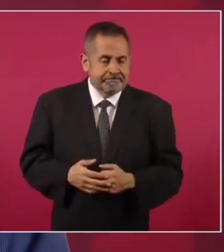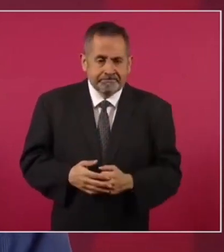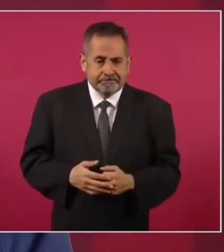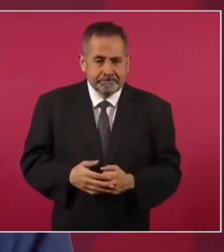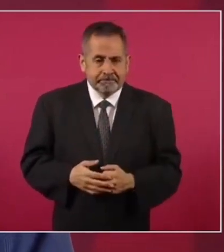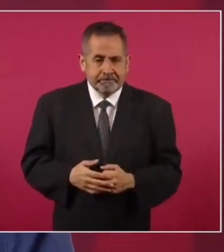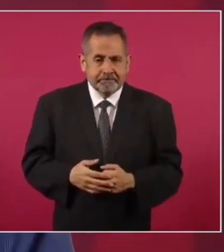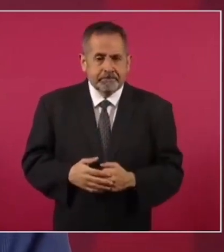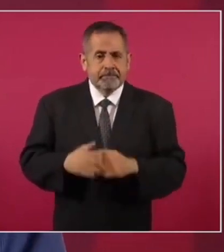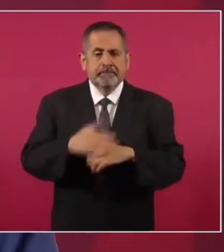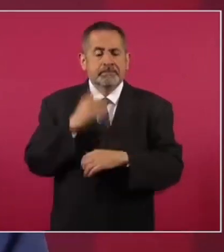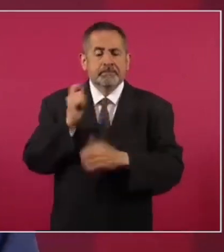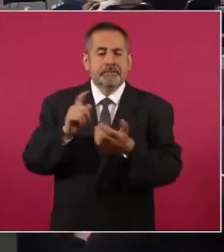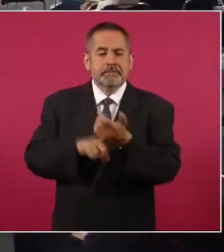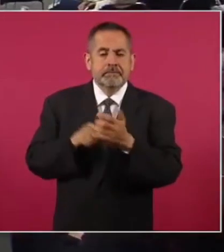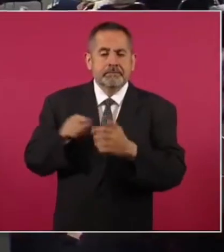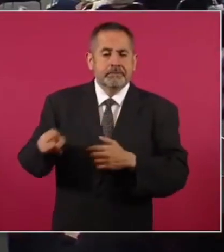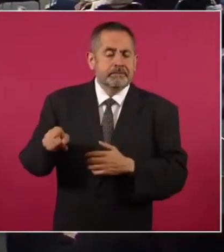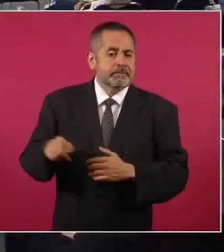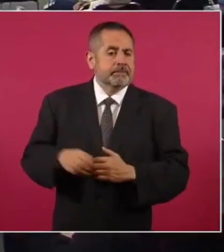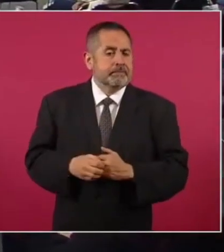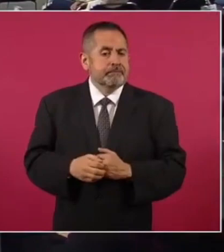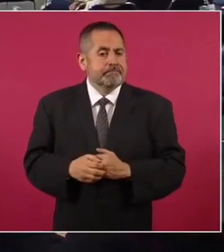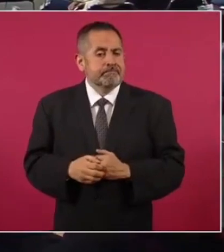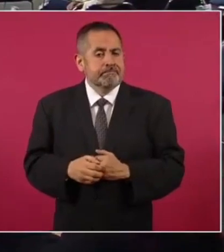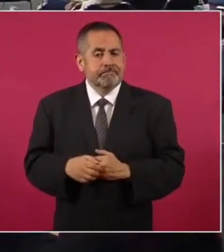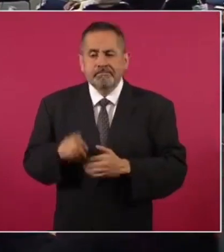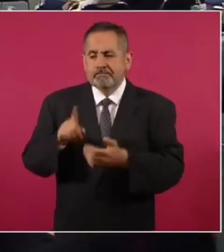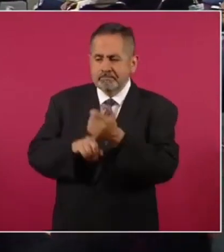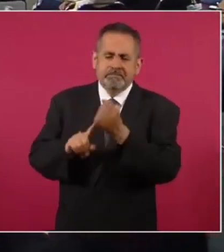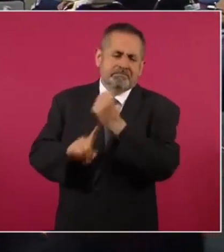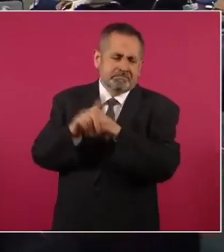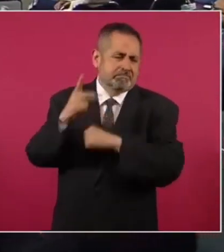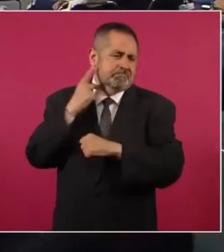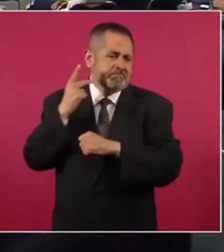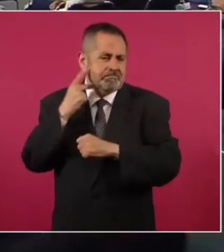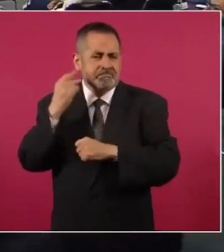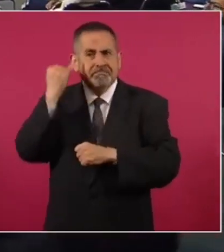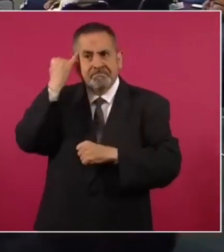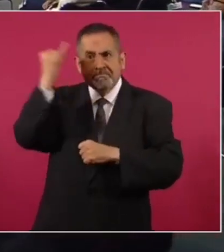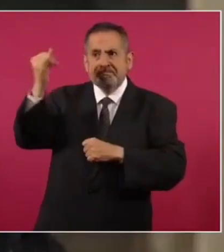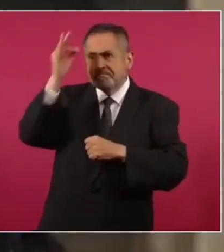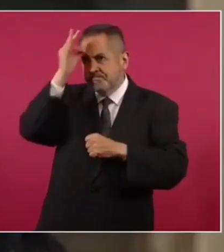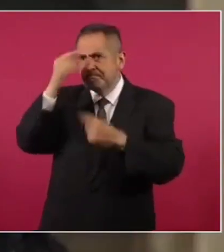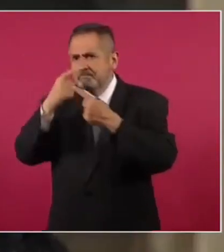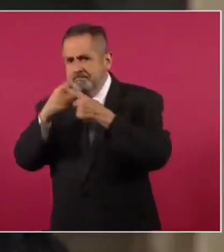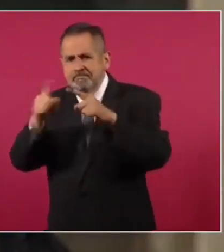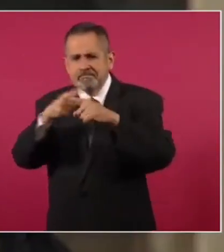porque pueden haber problemas políticos, ideológicos,